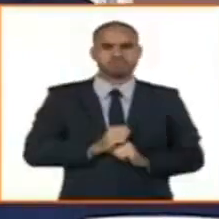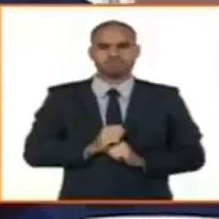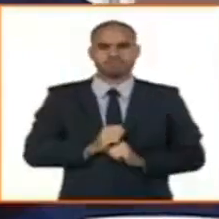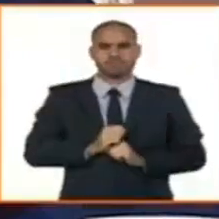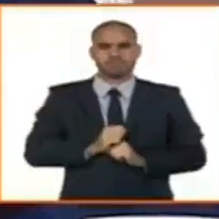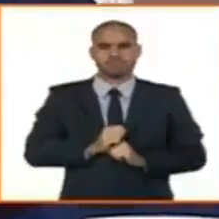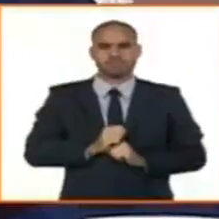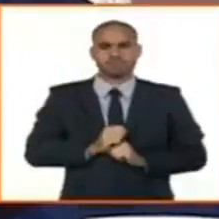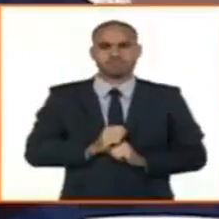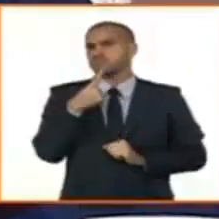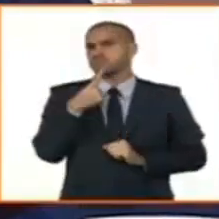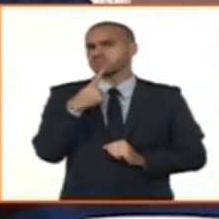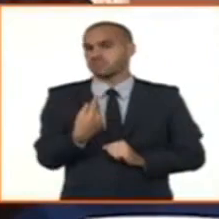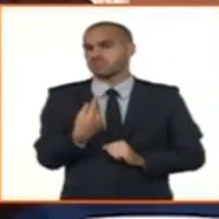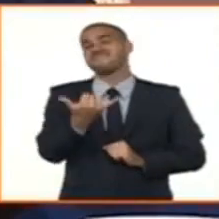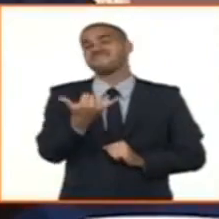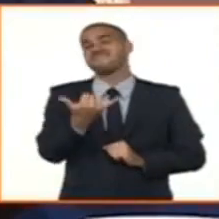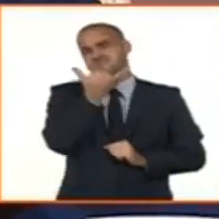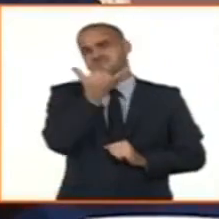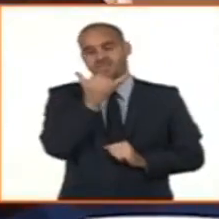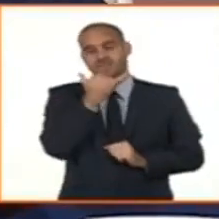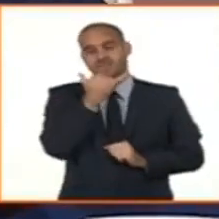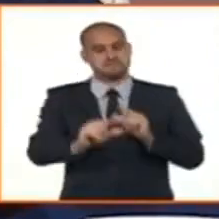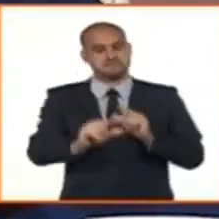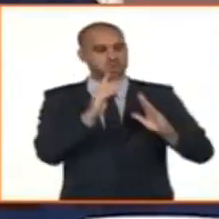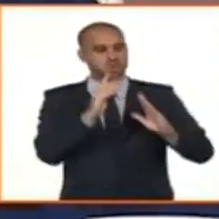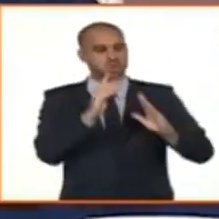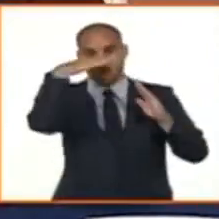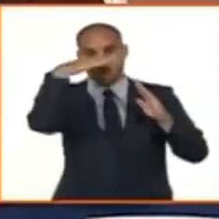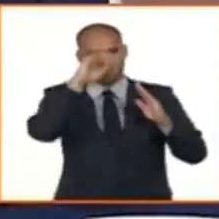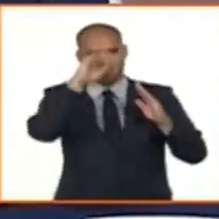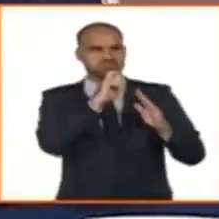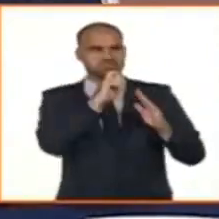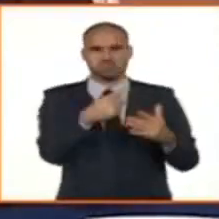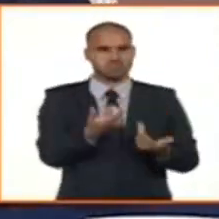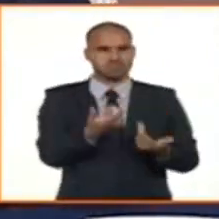afectan notablemente la calidad de vida de los cubanos y también los compulsa a migrar de esta manera.